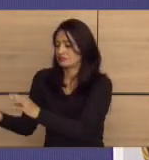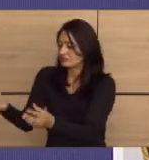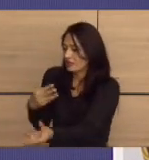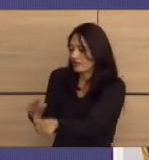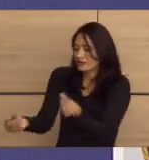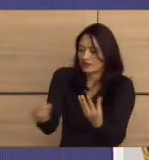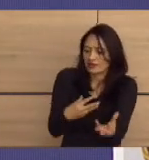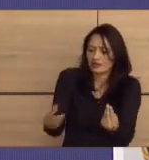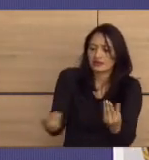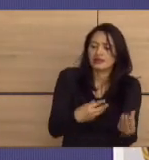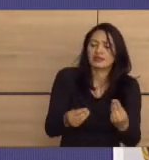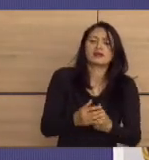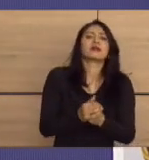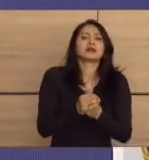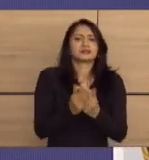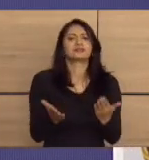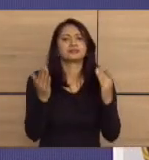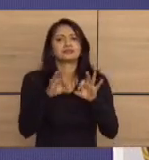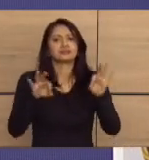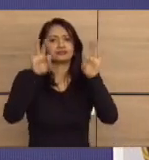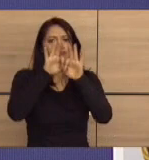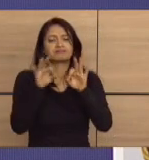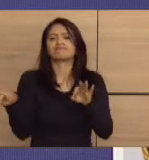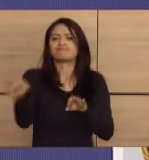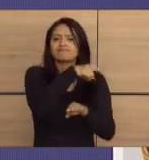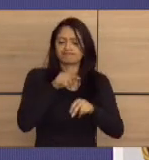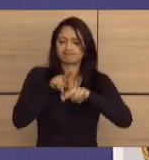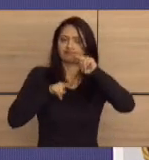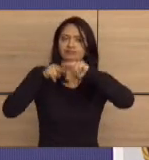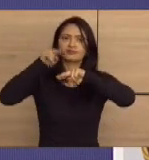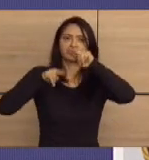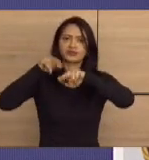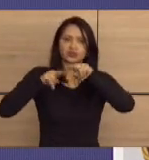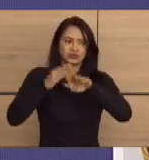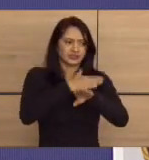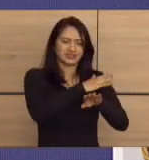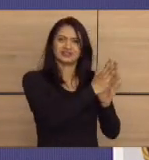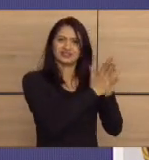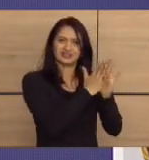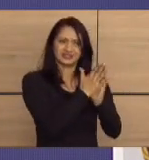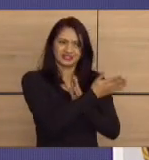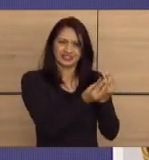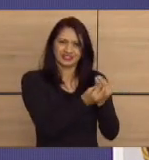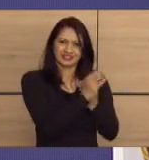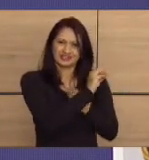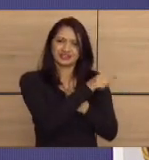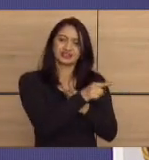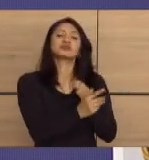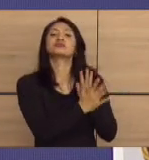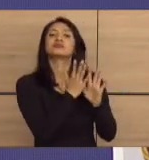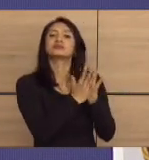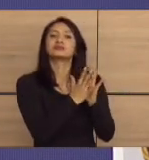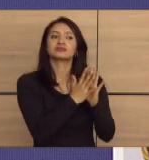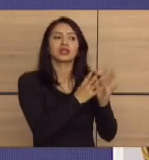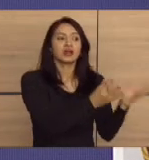muy importante retomarlo acá y construir lo que decía acá mi compañero, pasar